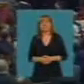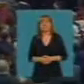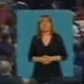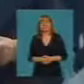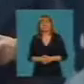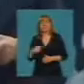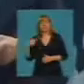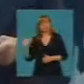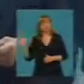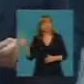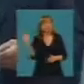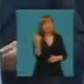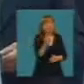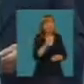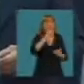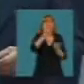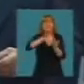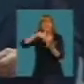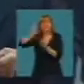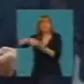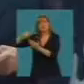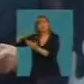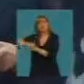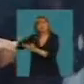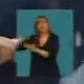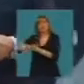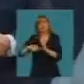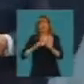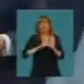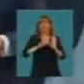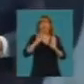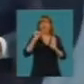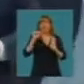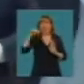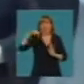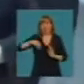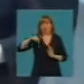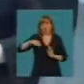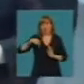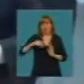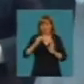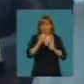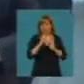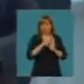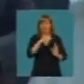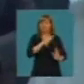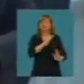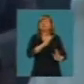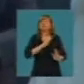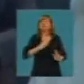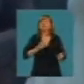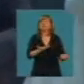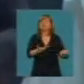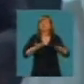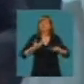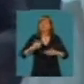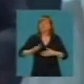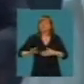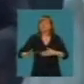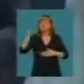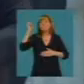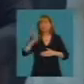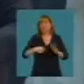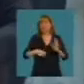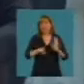Todos designados por decretos de fecha de hoy, a quienes la señora Presidenta de la Nación les recibe el juramento de ley,